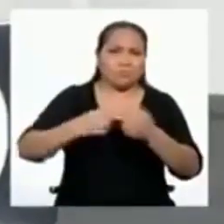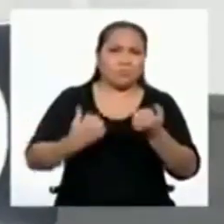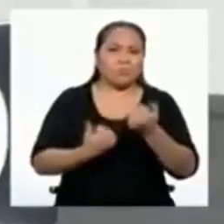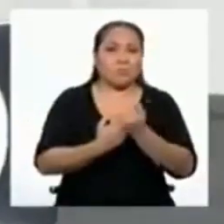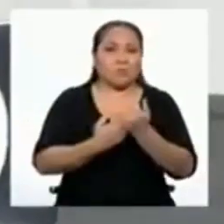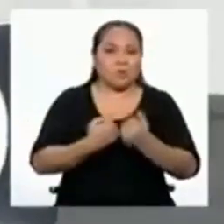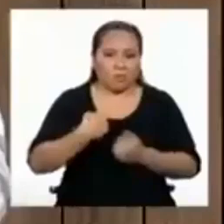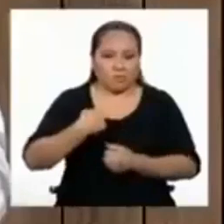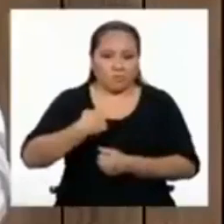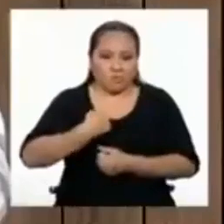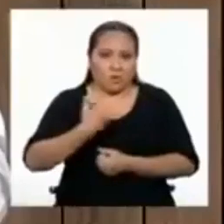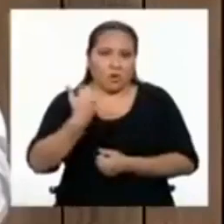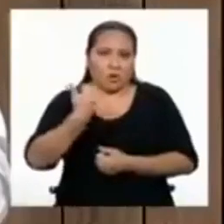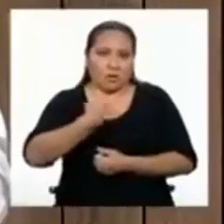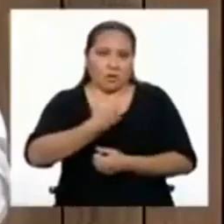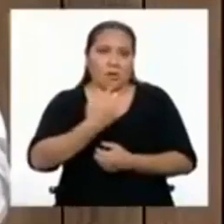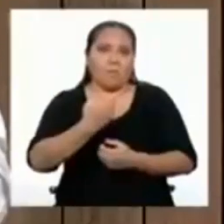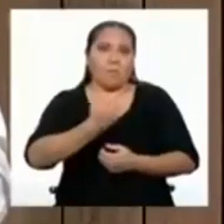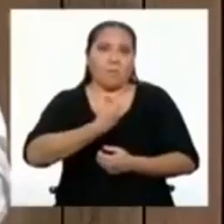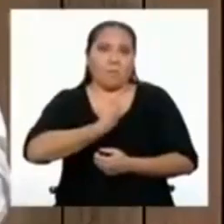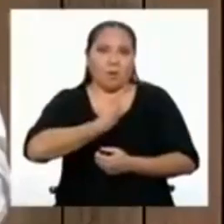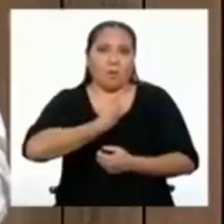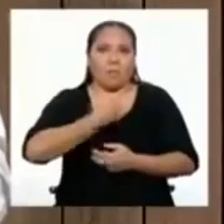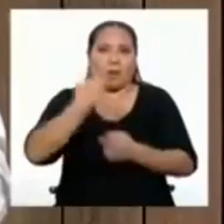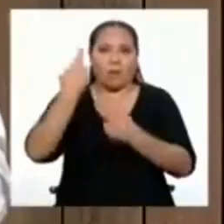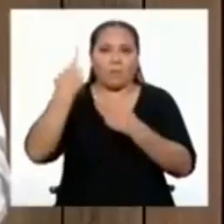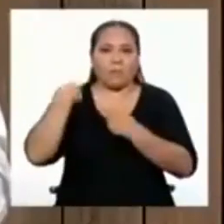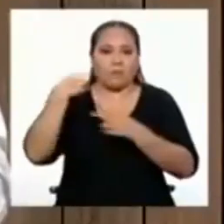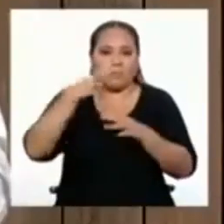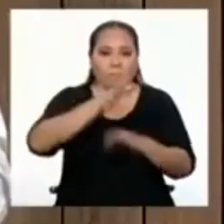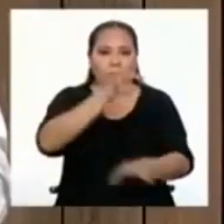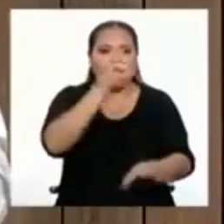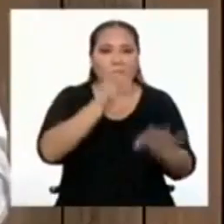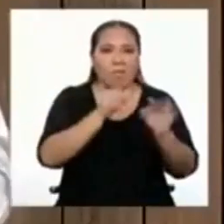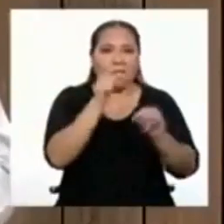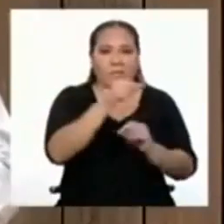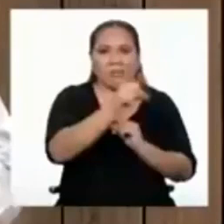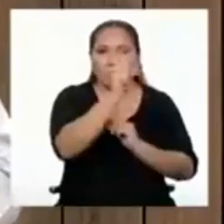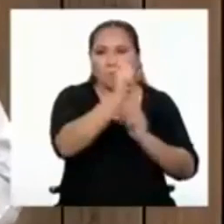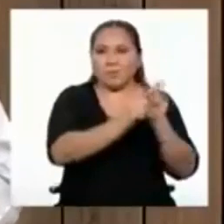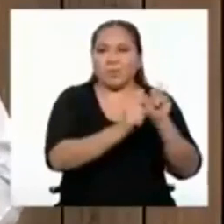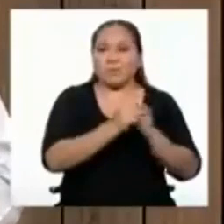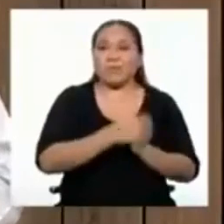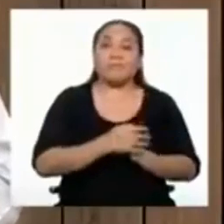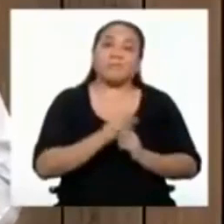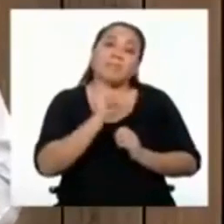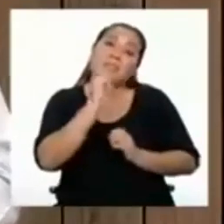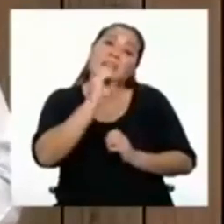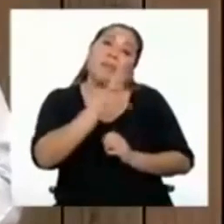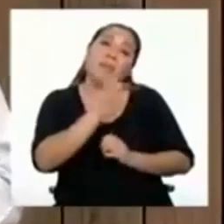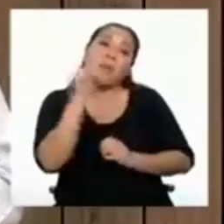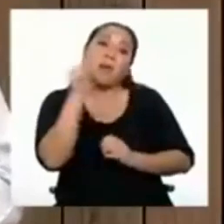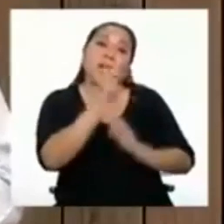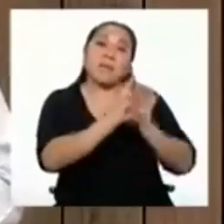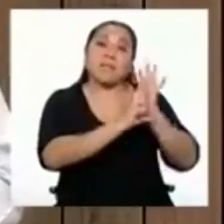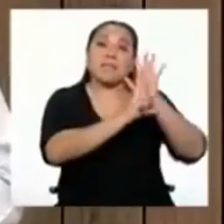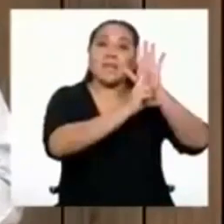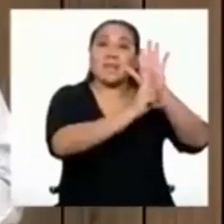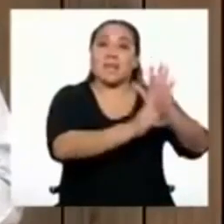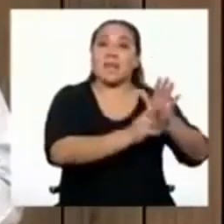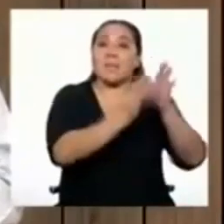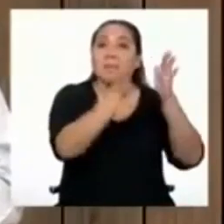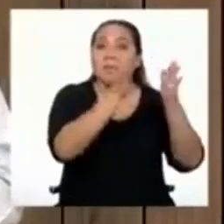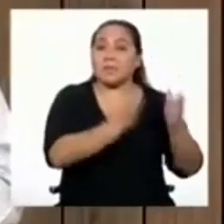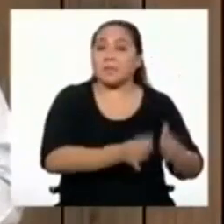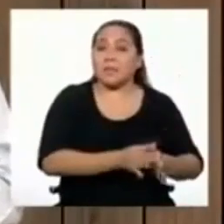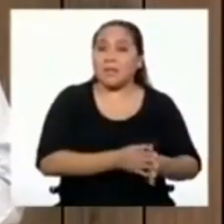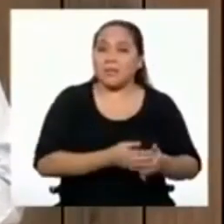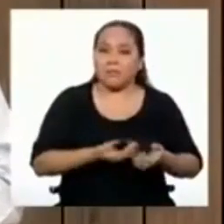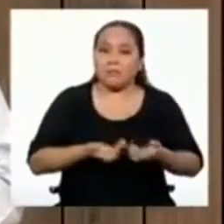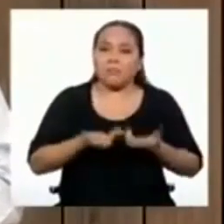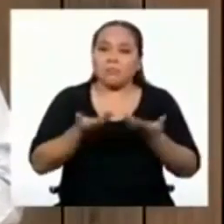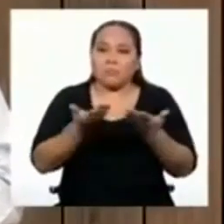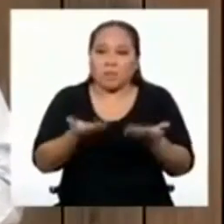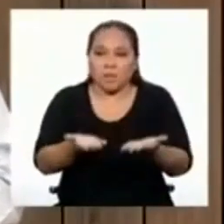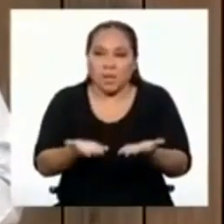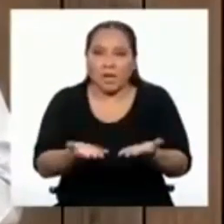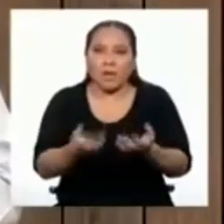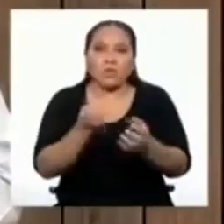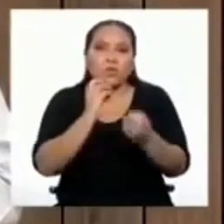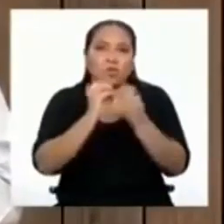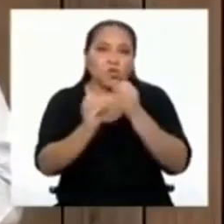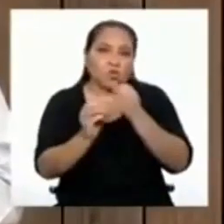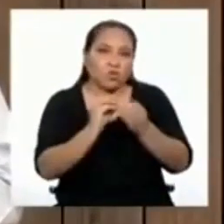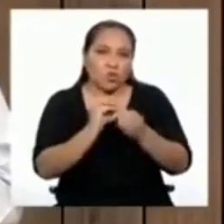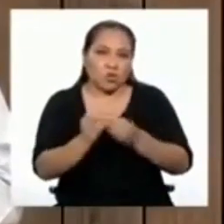los elegimos. Así es, y digamos que nuestros representantes nos retribuyen el hecho de haberlos